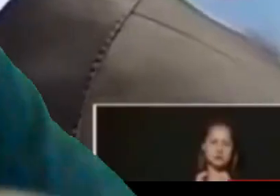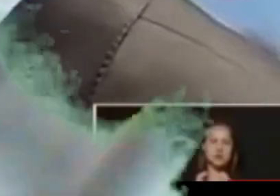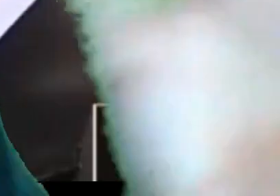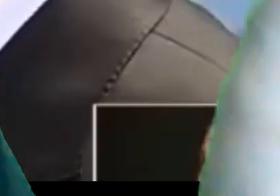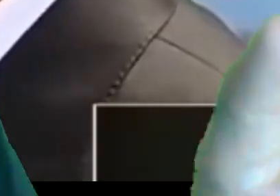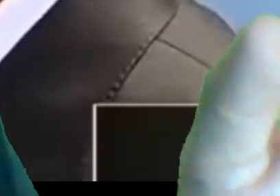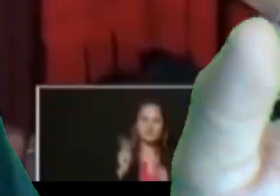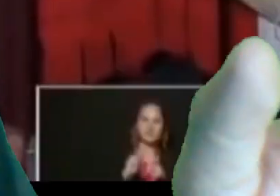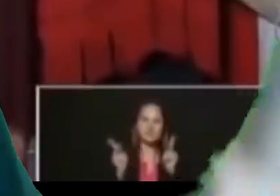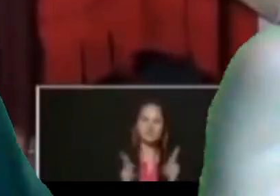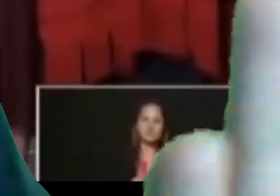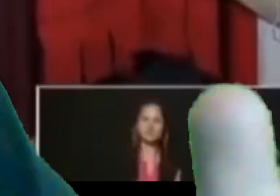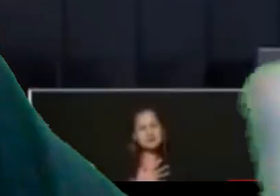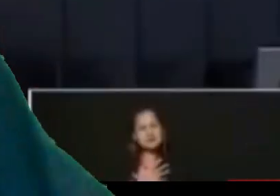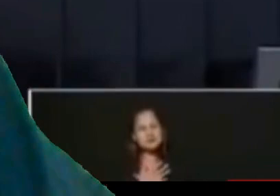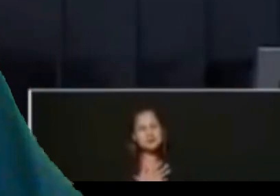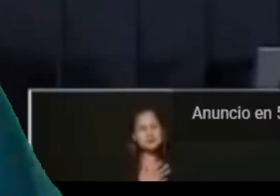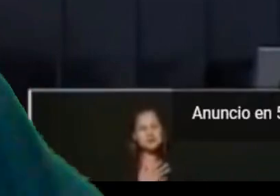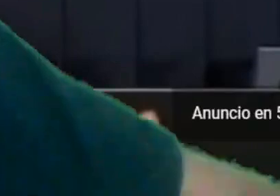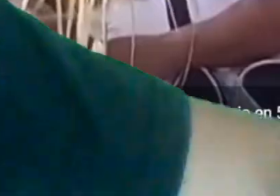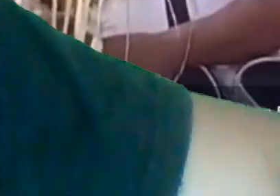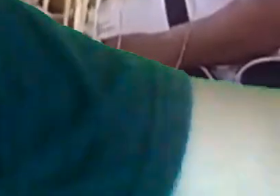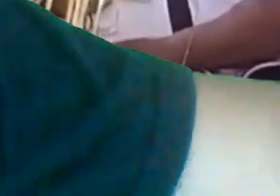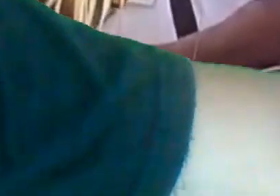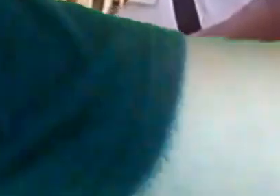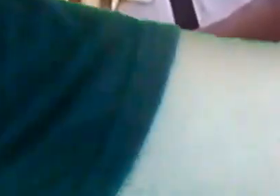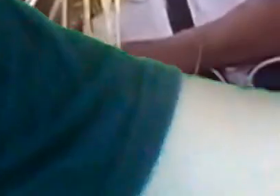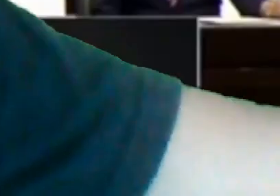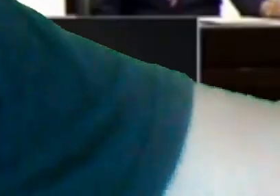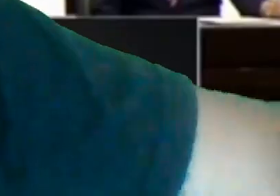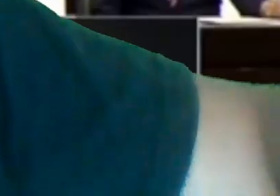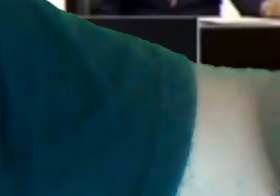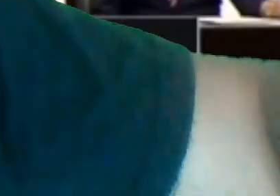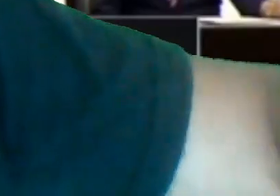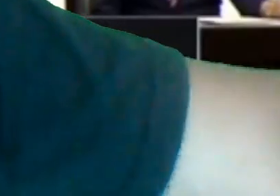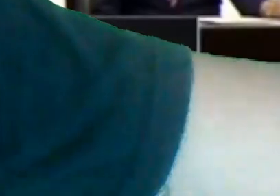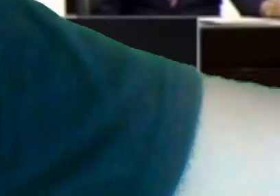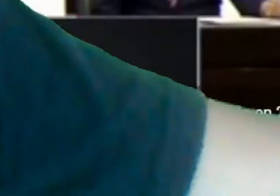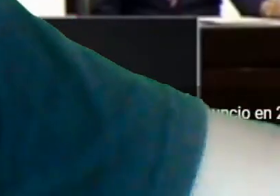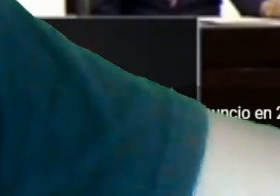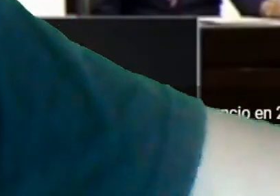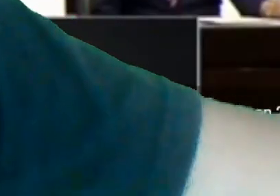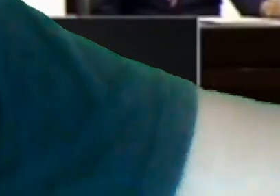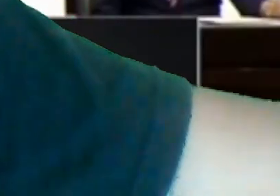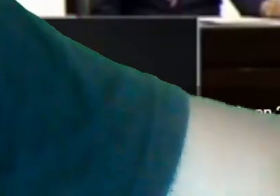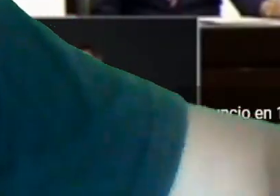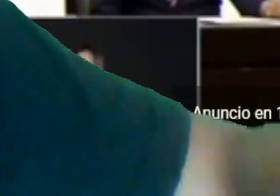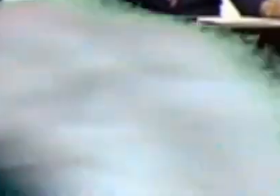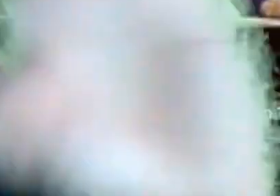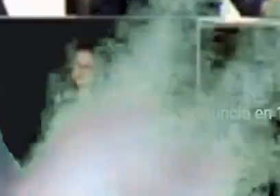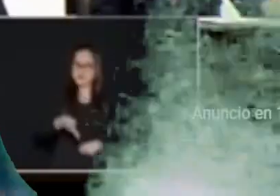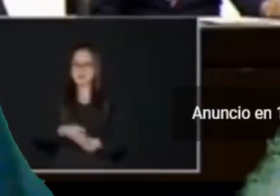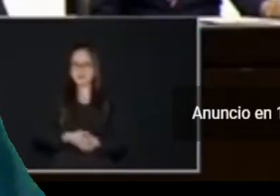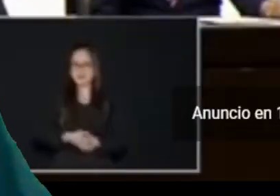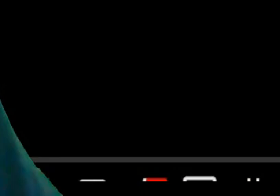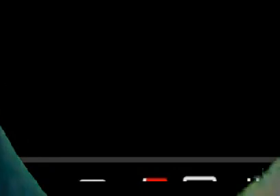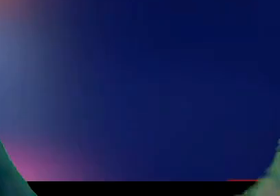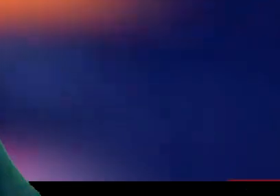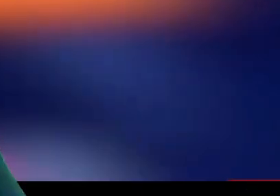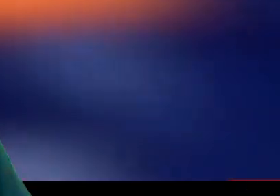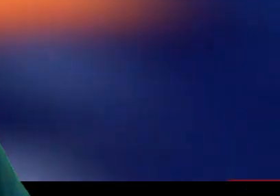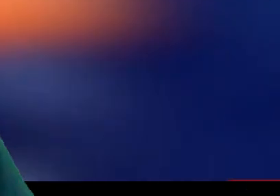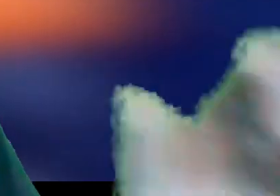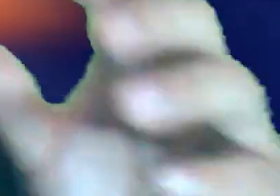consideran como que lo que saques de ahí es ganancia. Ya no le muevas,